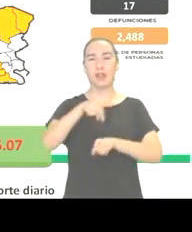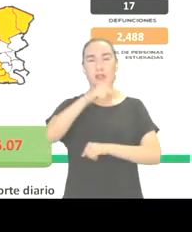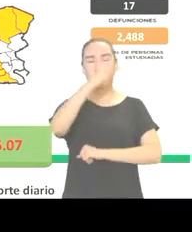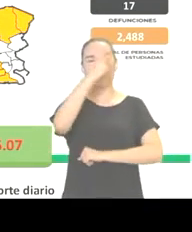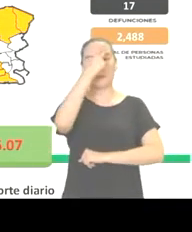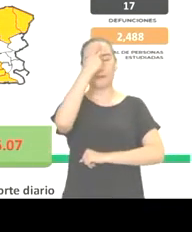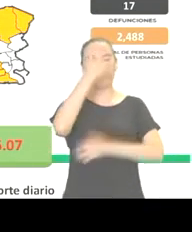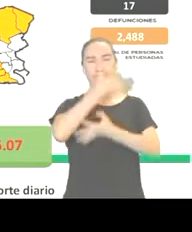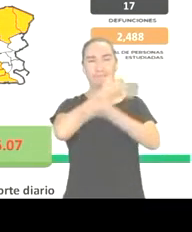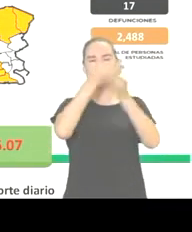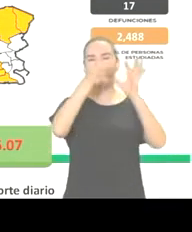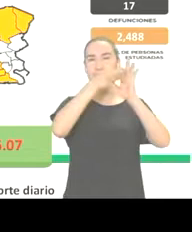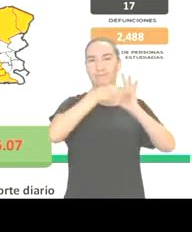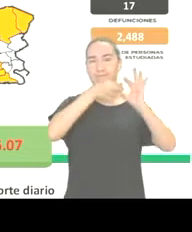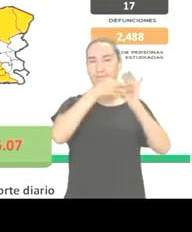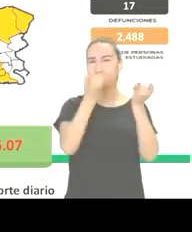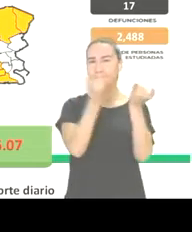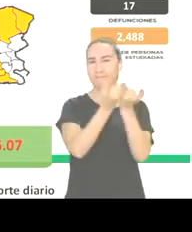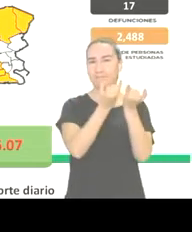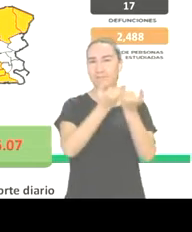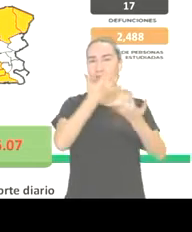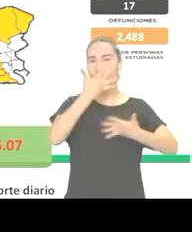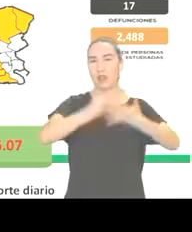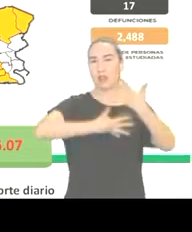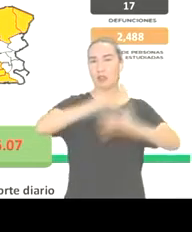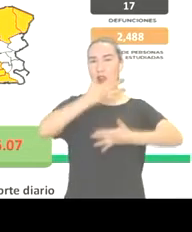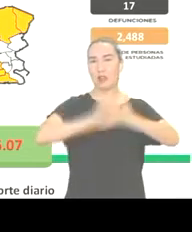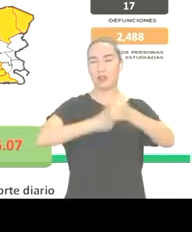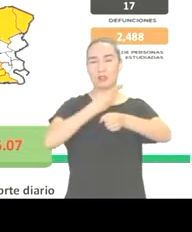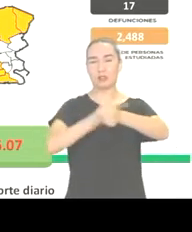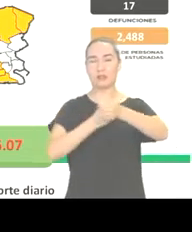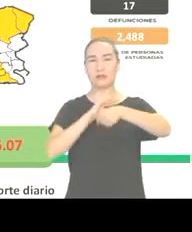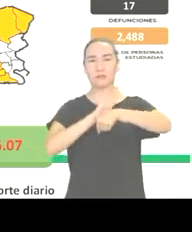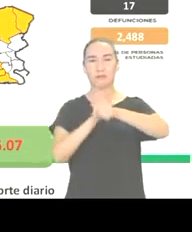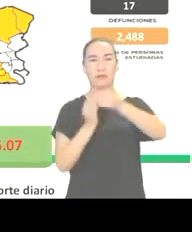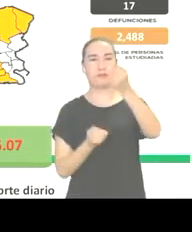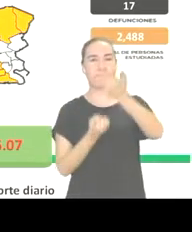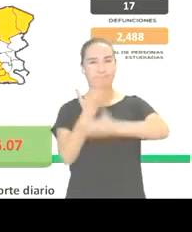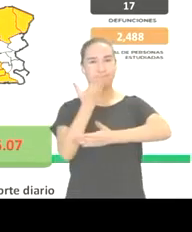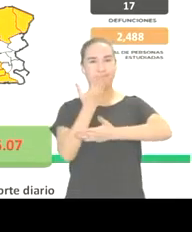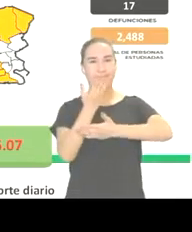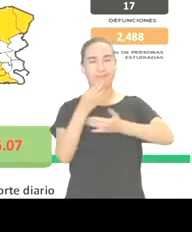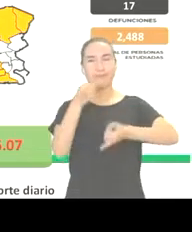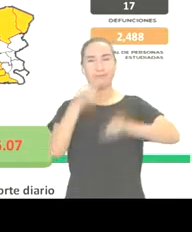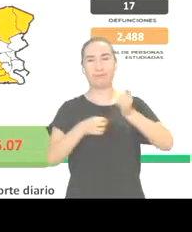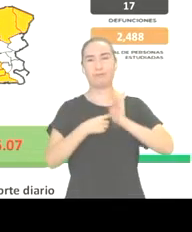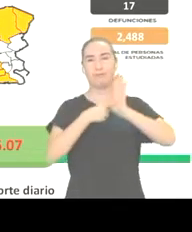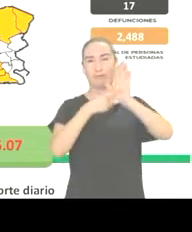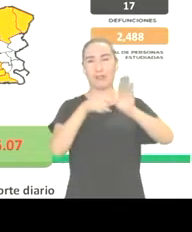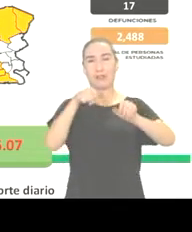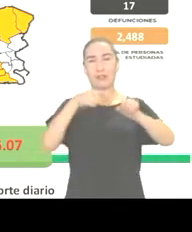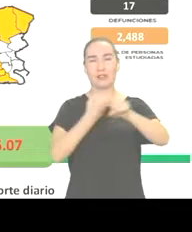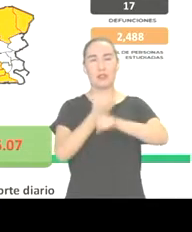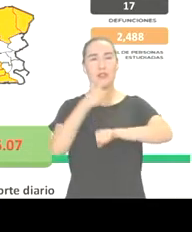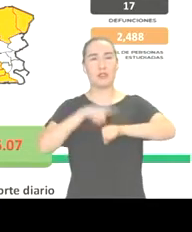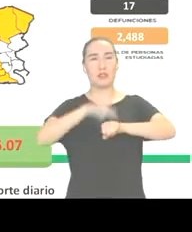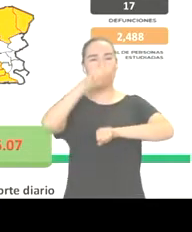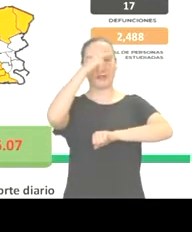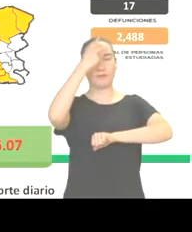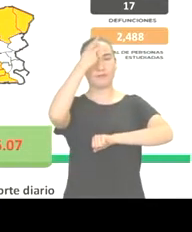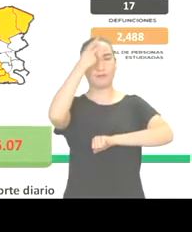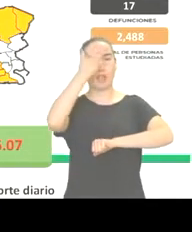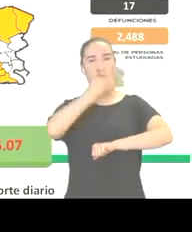también que se han registrado 15 casos nuevos en el último reporte, de tal manera que aquí a nivel estatal en San Luis Potosí